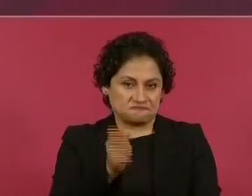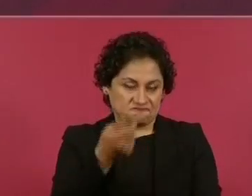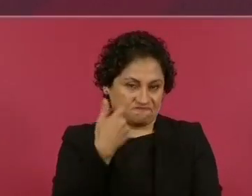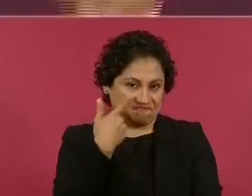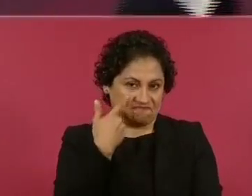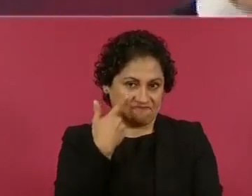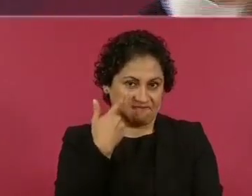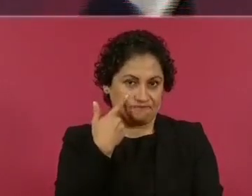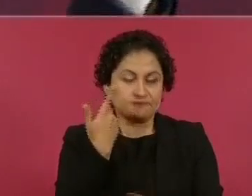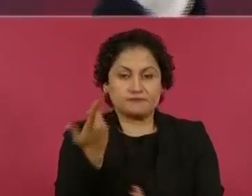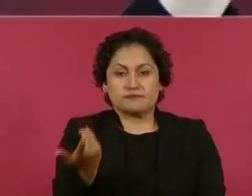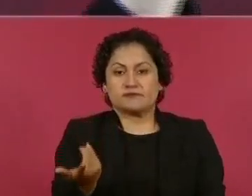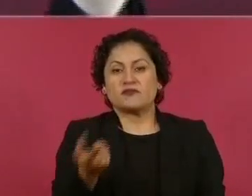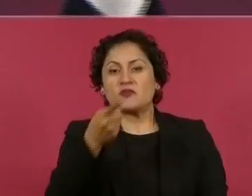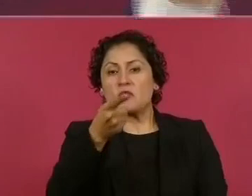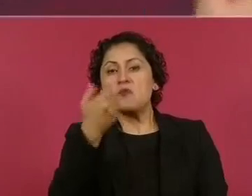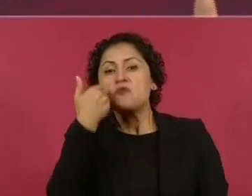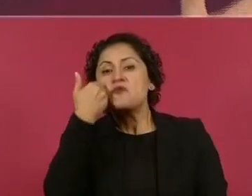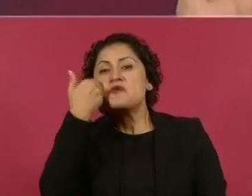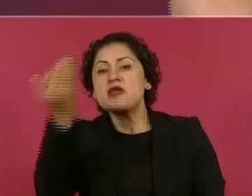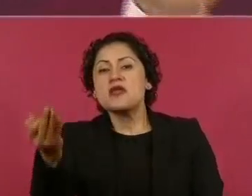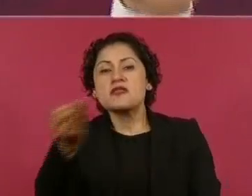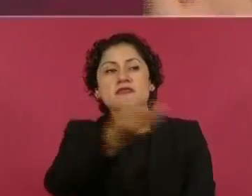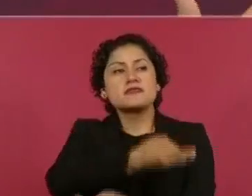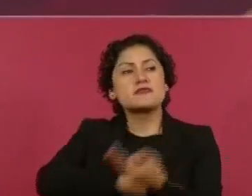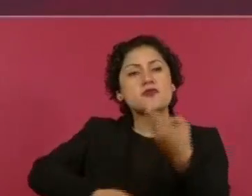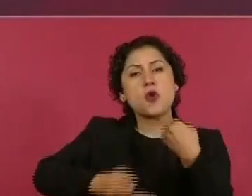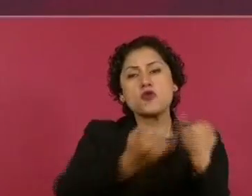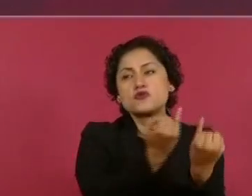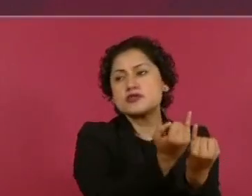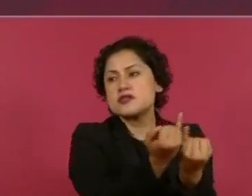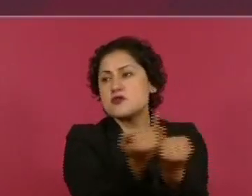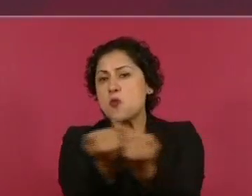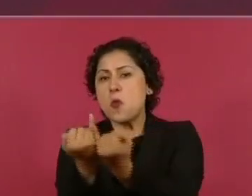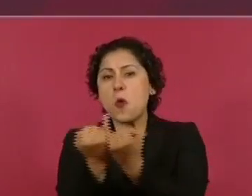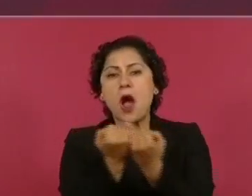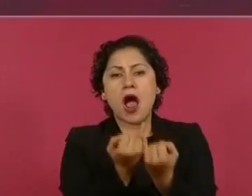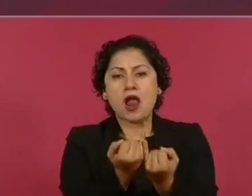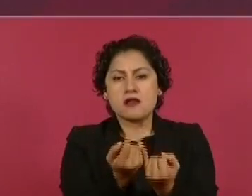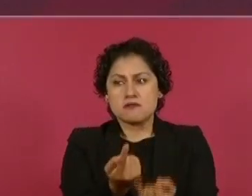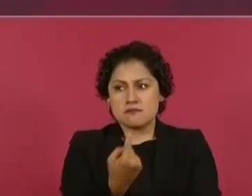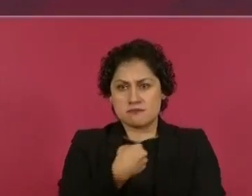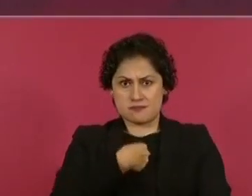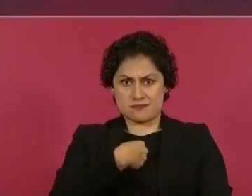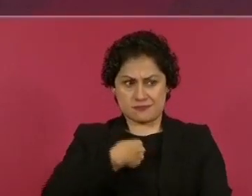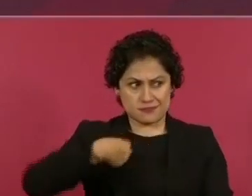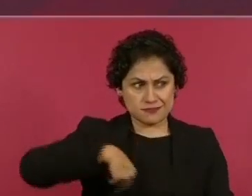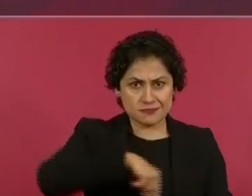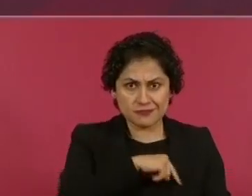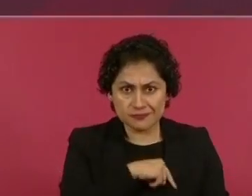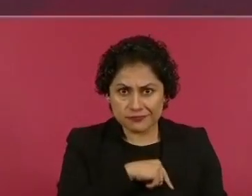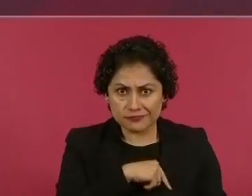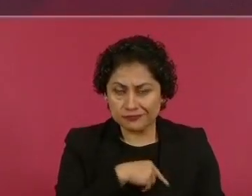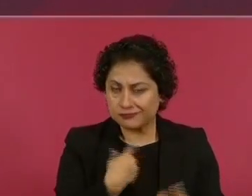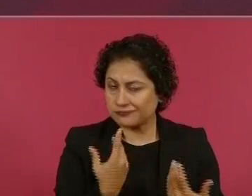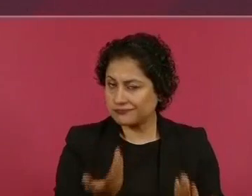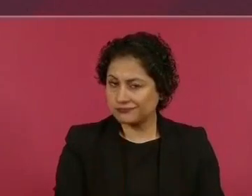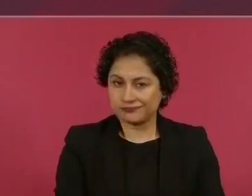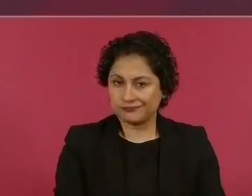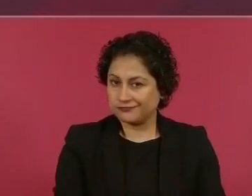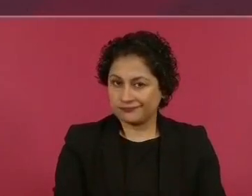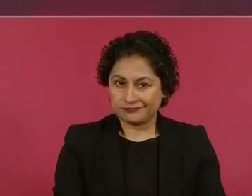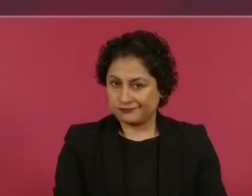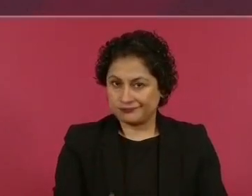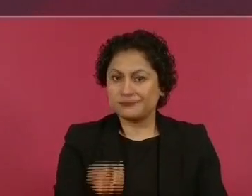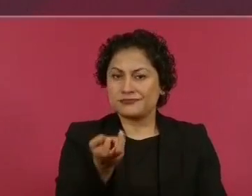sobre mandatarios con mayor aprobación. Se encuentra después del primer ministro de India, Narendra Modi. El presidente López Obrador aseguró que estos